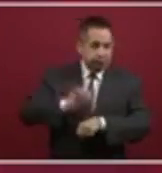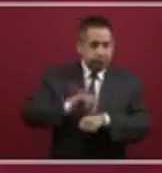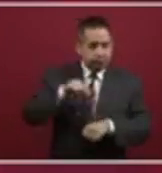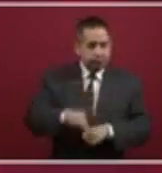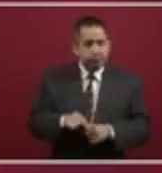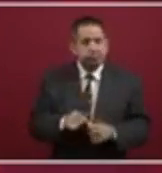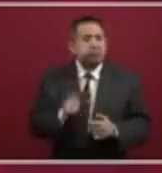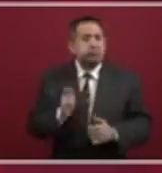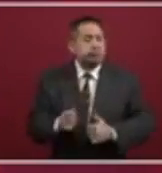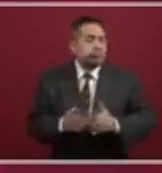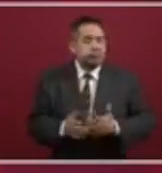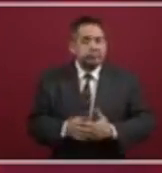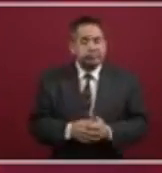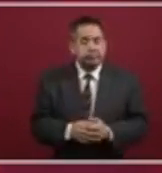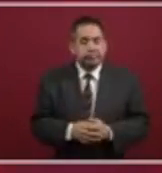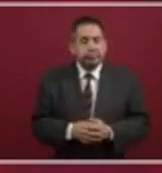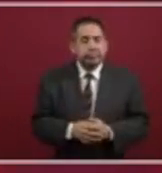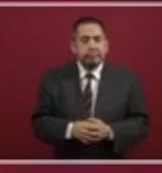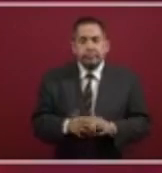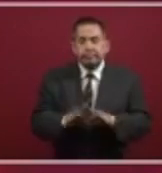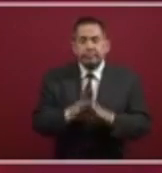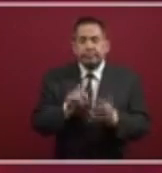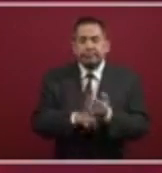va a